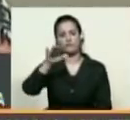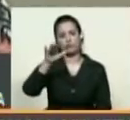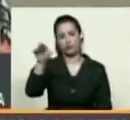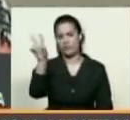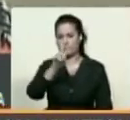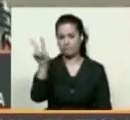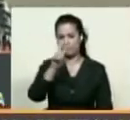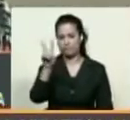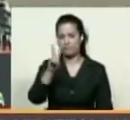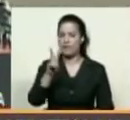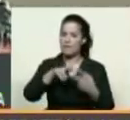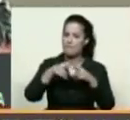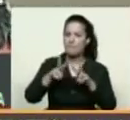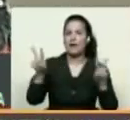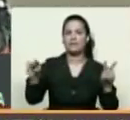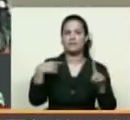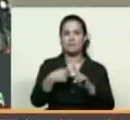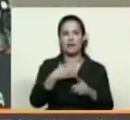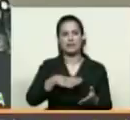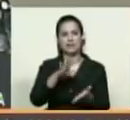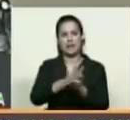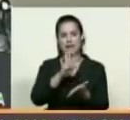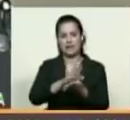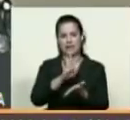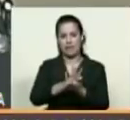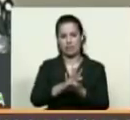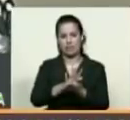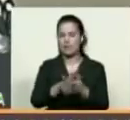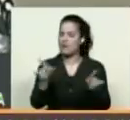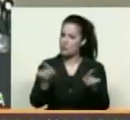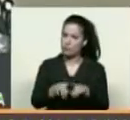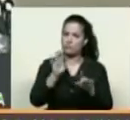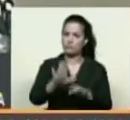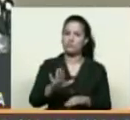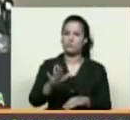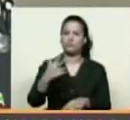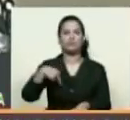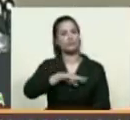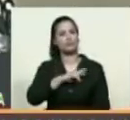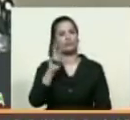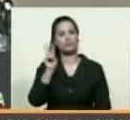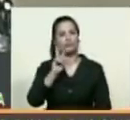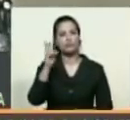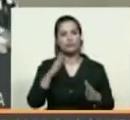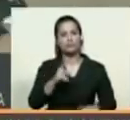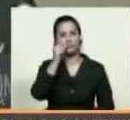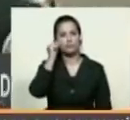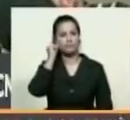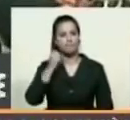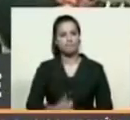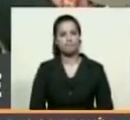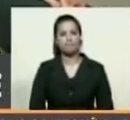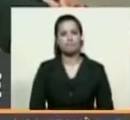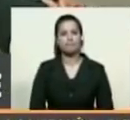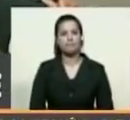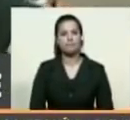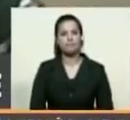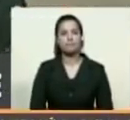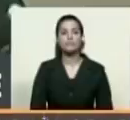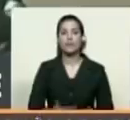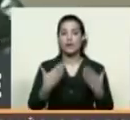país en paz y en tranquilidad, como nos merecemos todos y todas. Yo le voy a